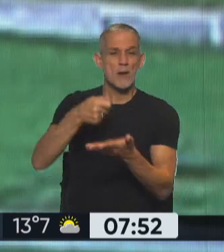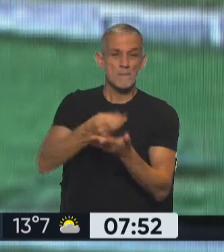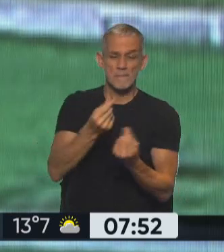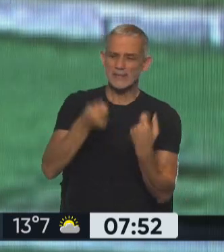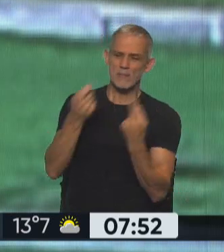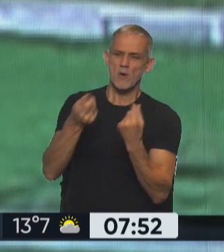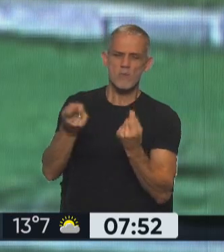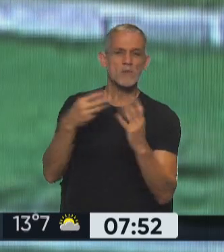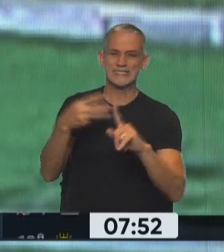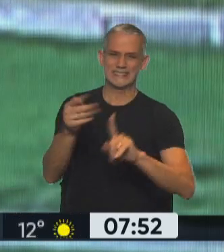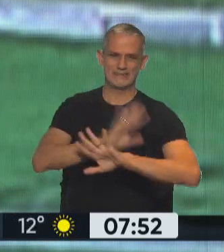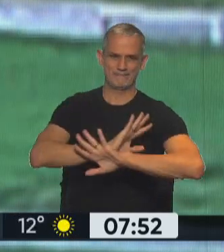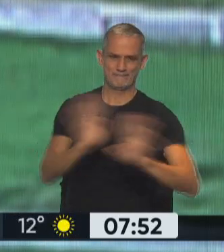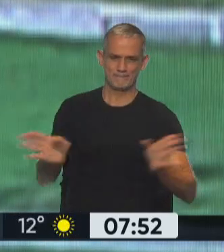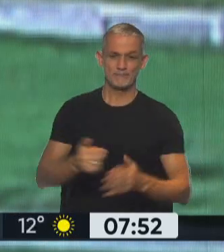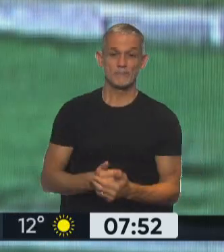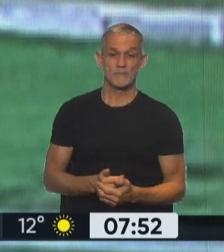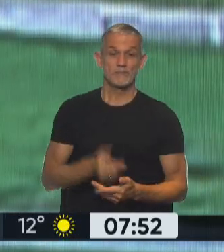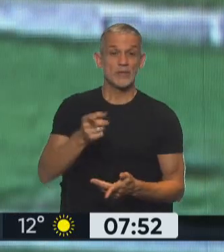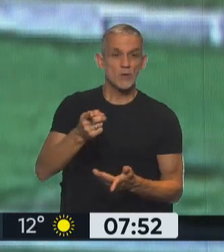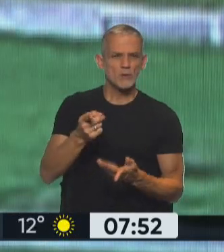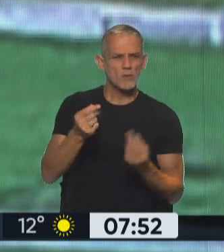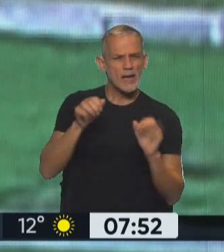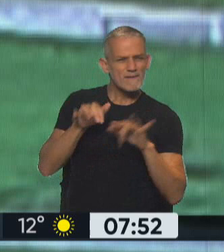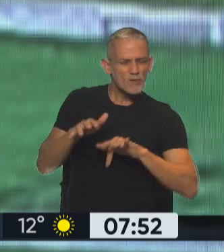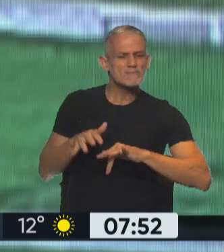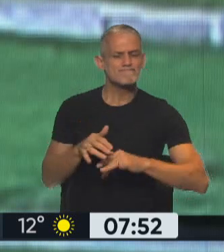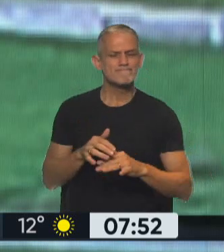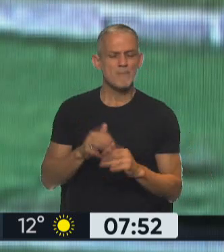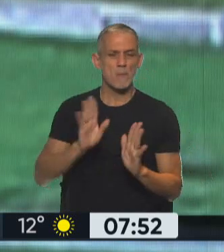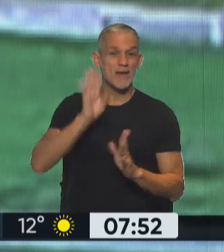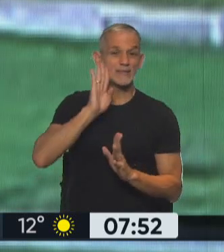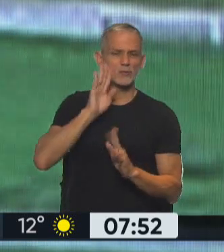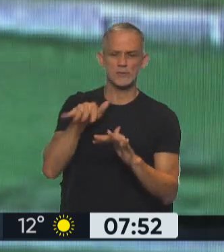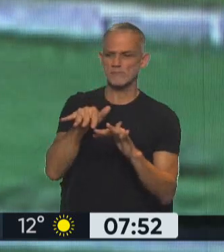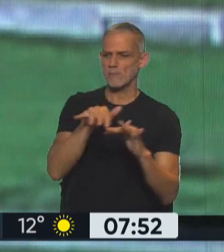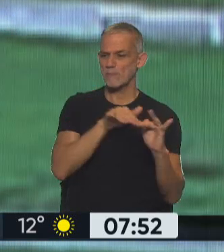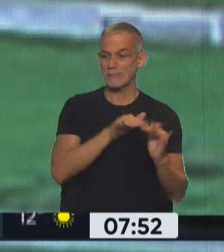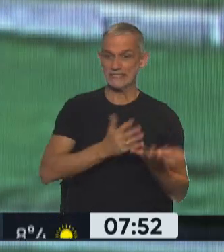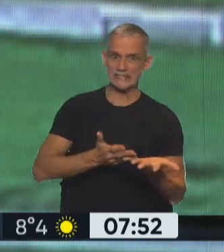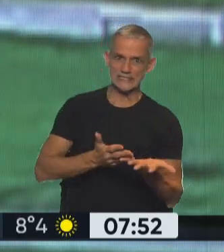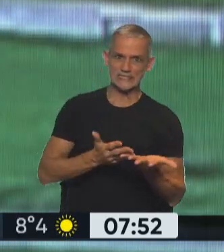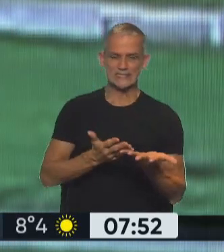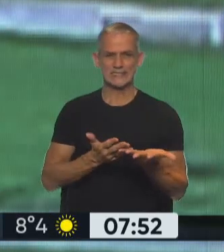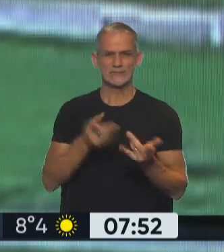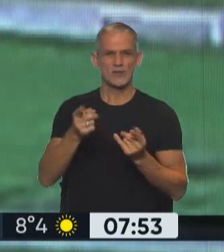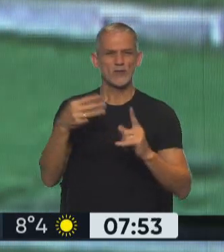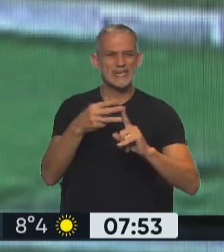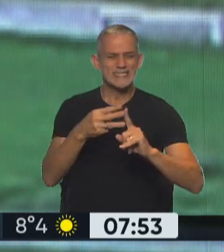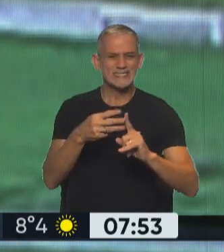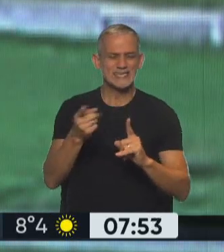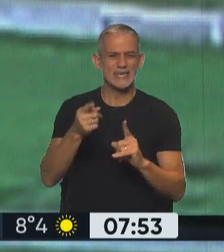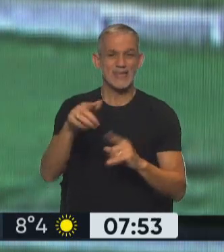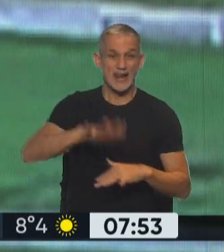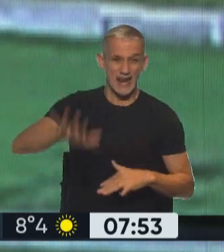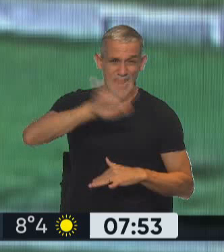Armada a partir de ese momento su influencia empezó a tener Bueno una pérdida importante no solamente en Siria sino también